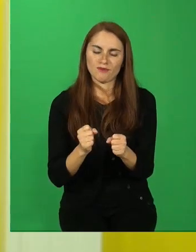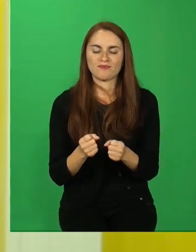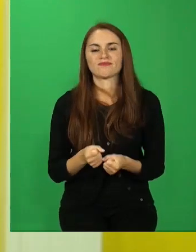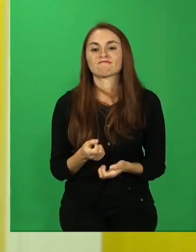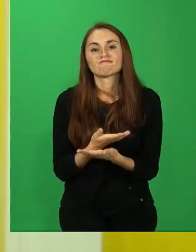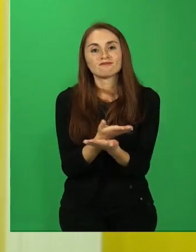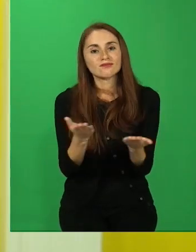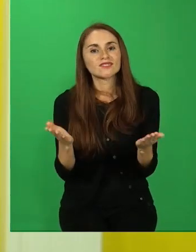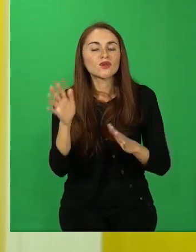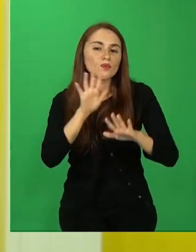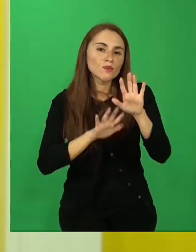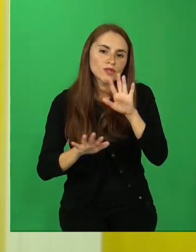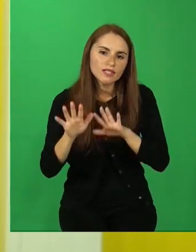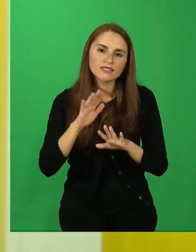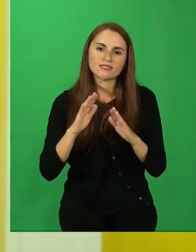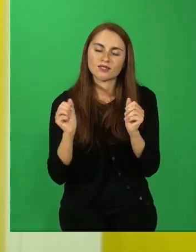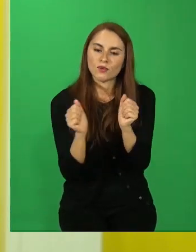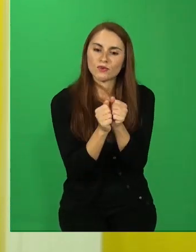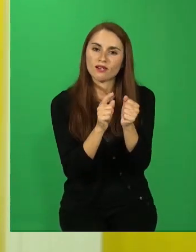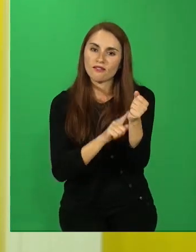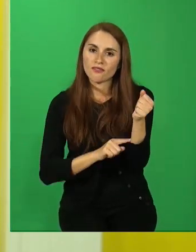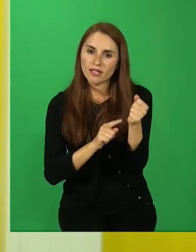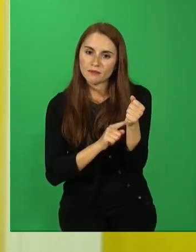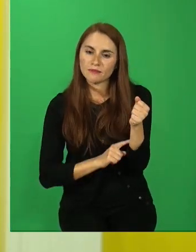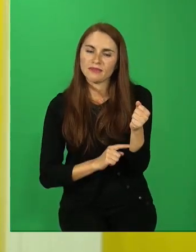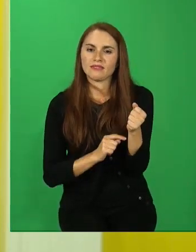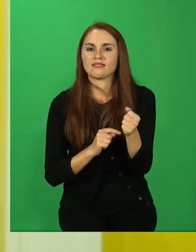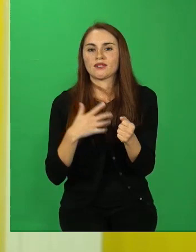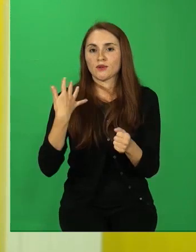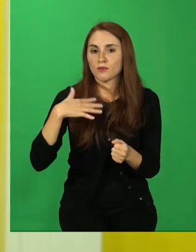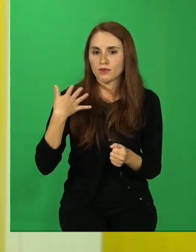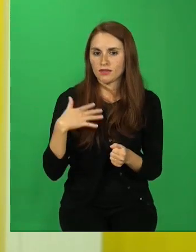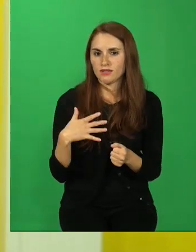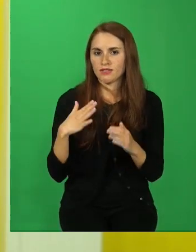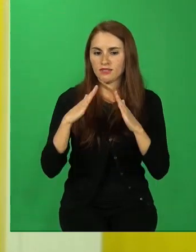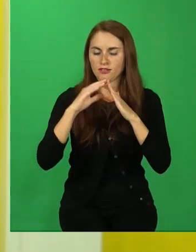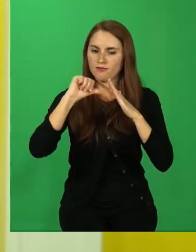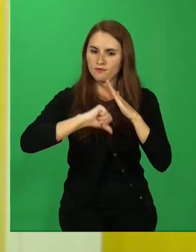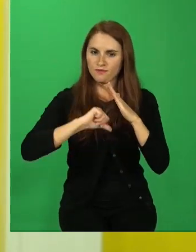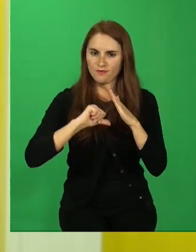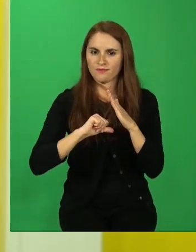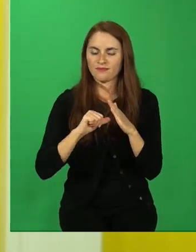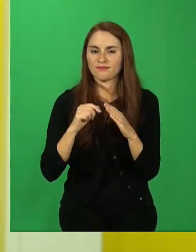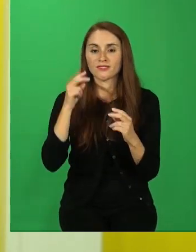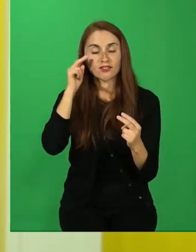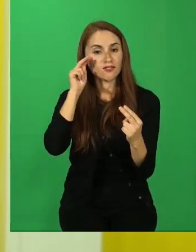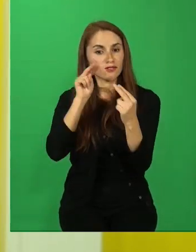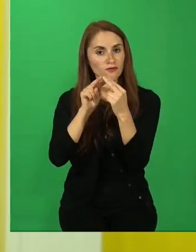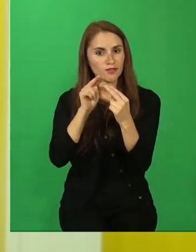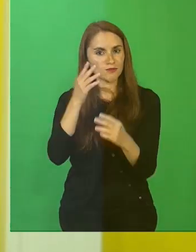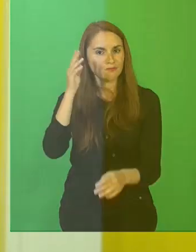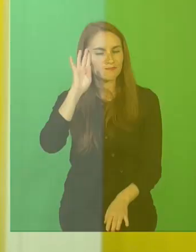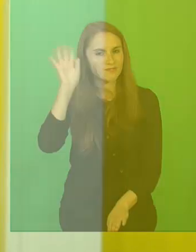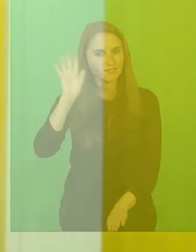que se encuentren bien junto a su familia y no olviden cuidarse durante esta cuarentena. Nos vemos en la próxima